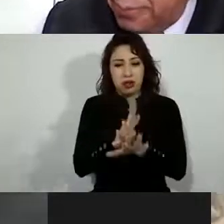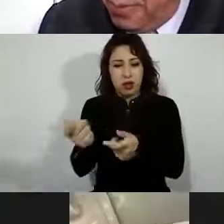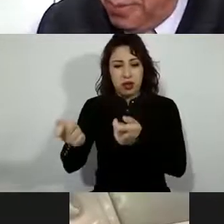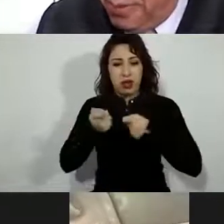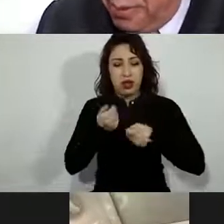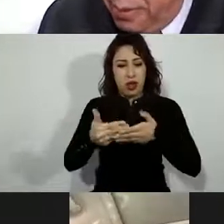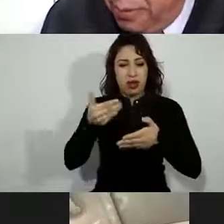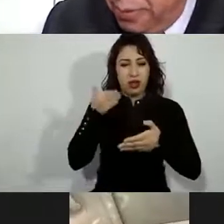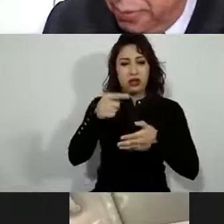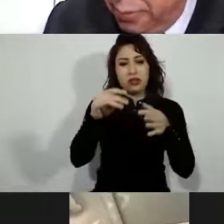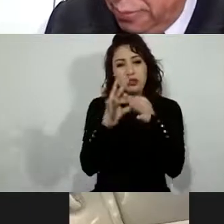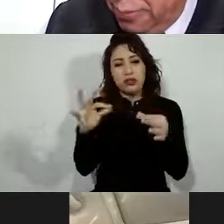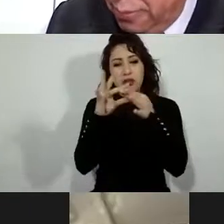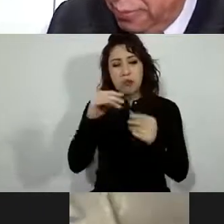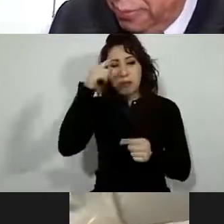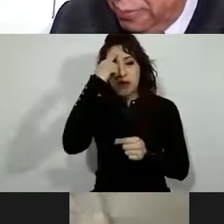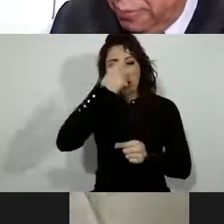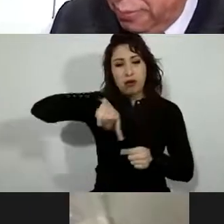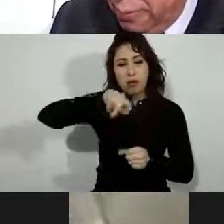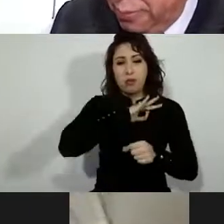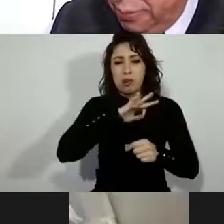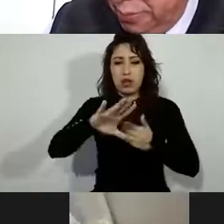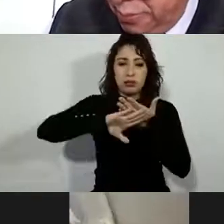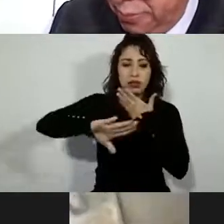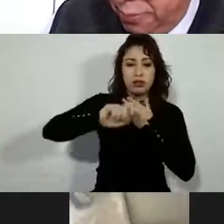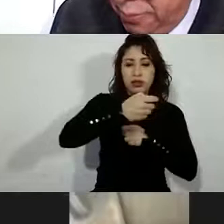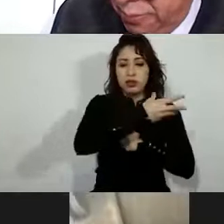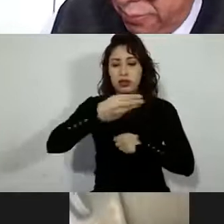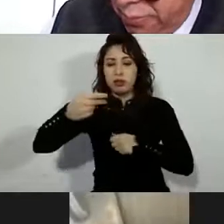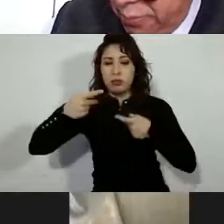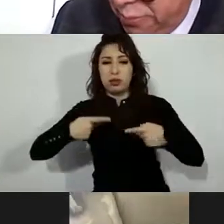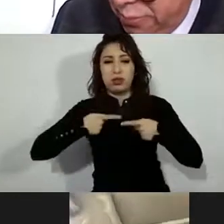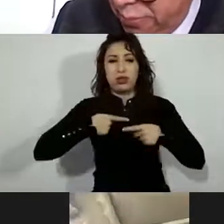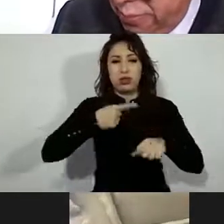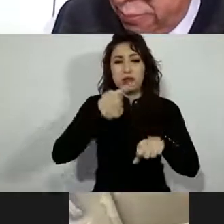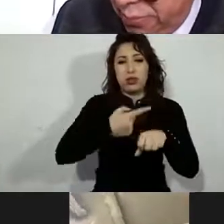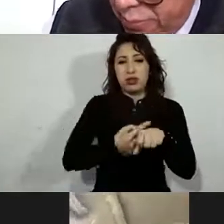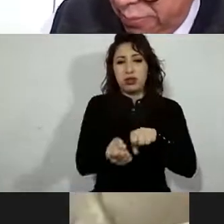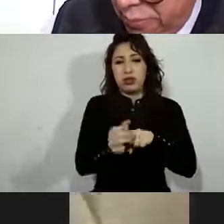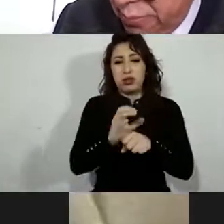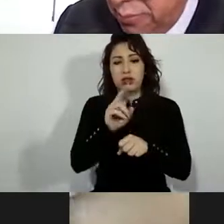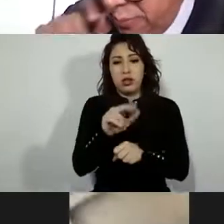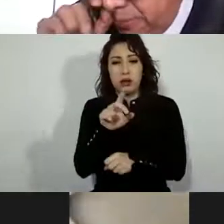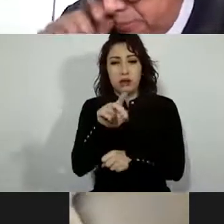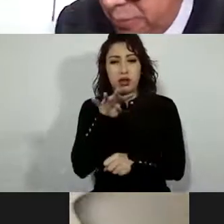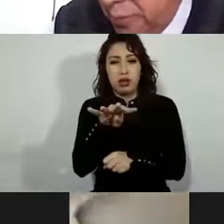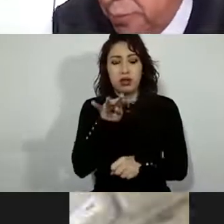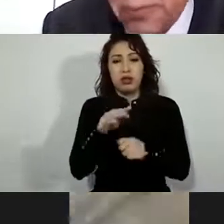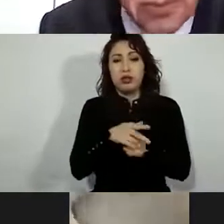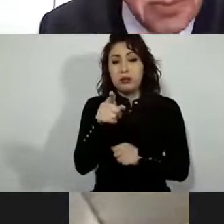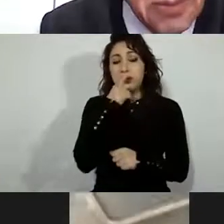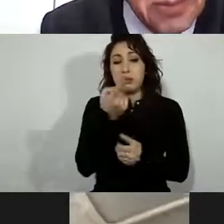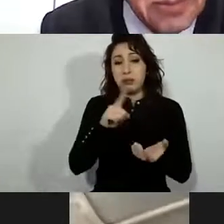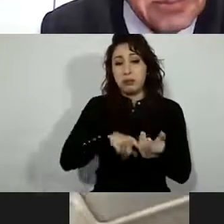pandemia, consecuencia del COVID-19, la unidad administrativa de la cual es titular, implementó una serie de acciones para atender